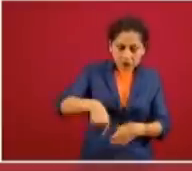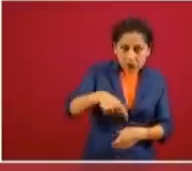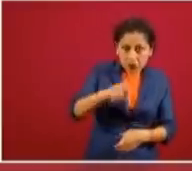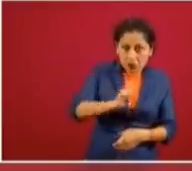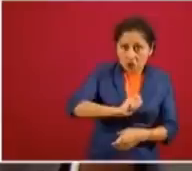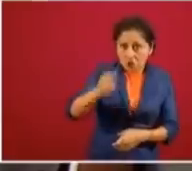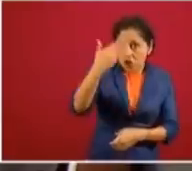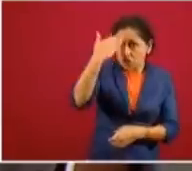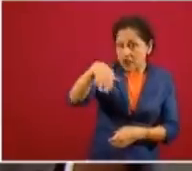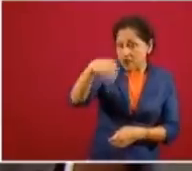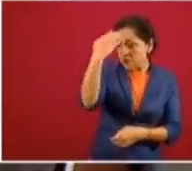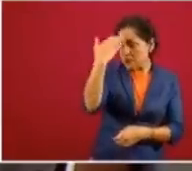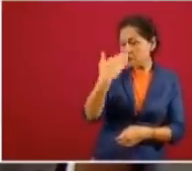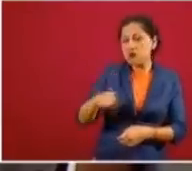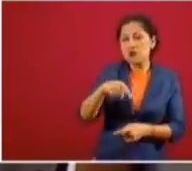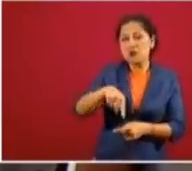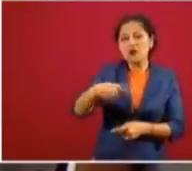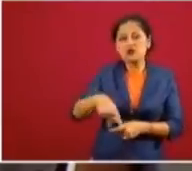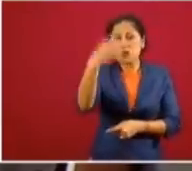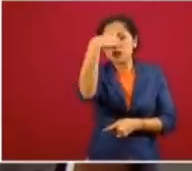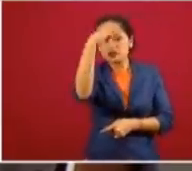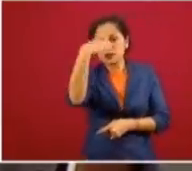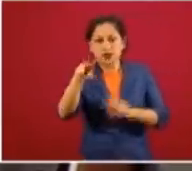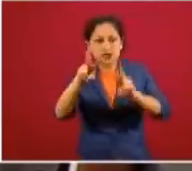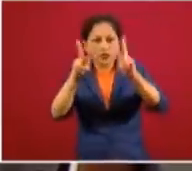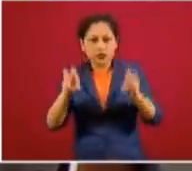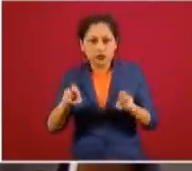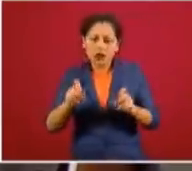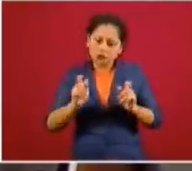delicado que merece actuar con